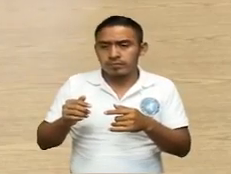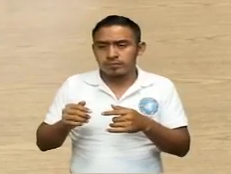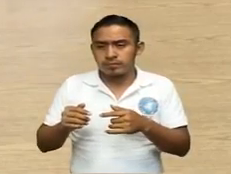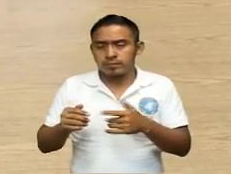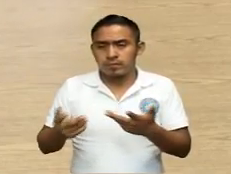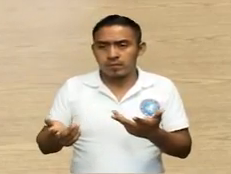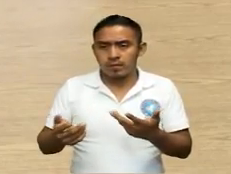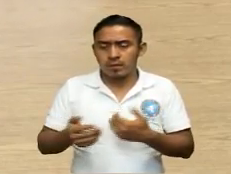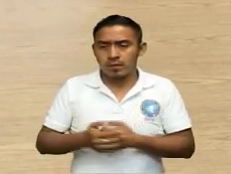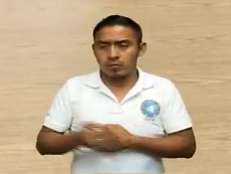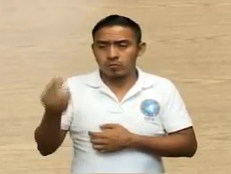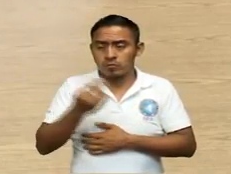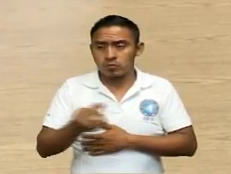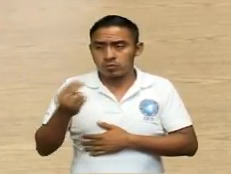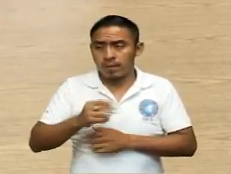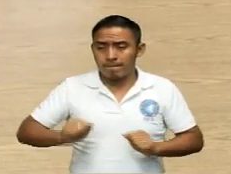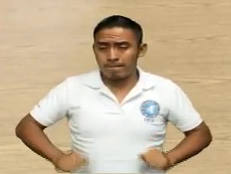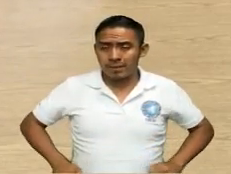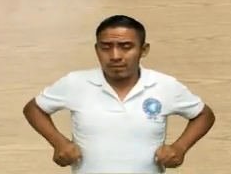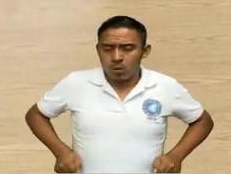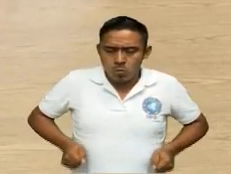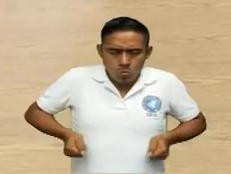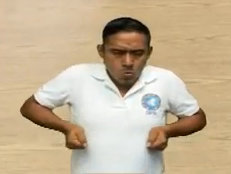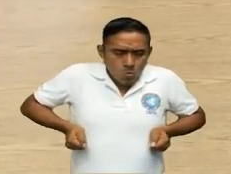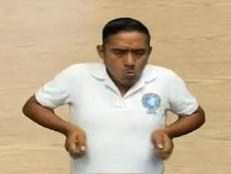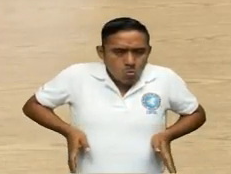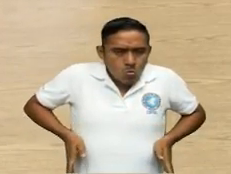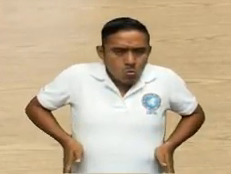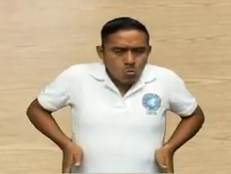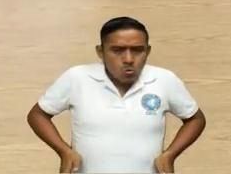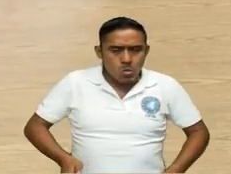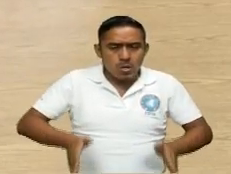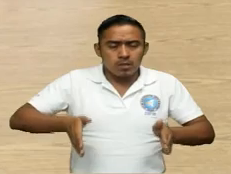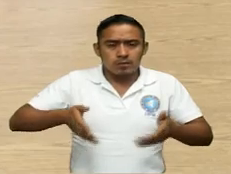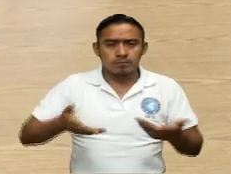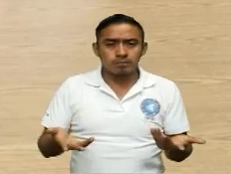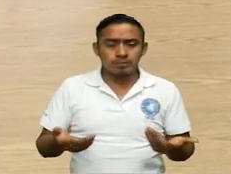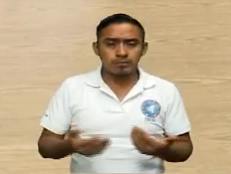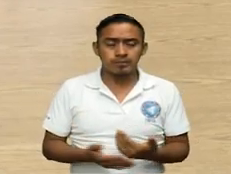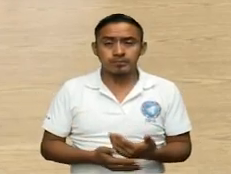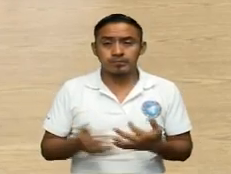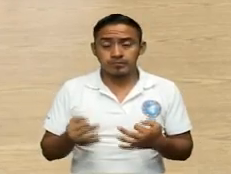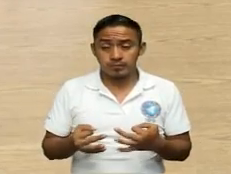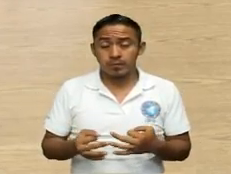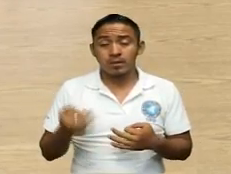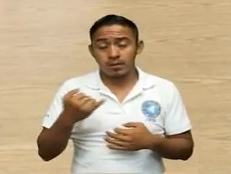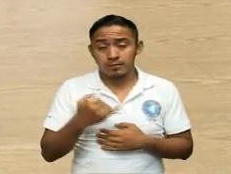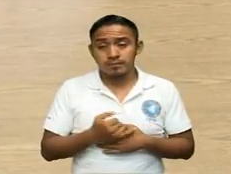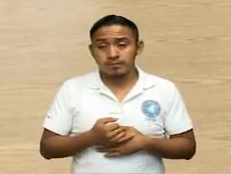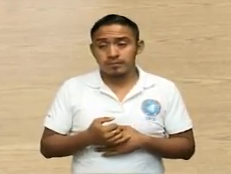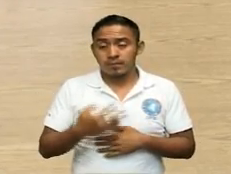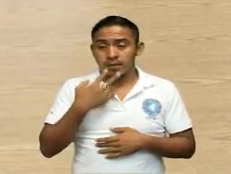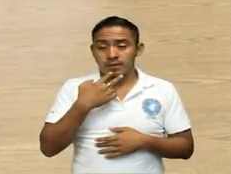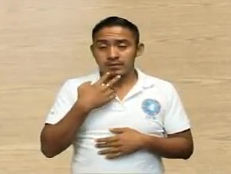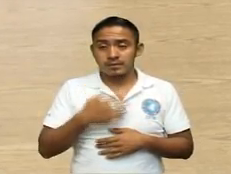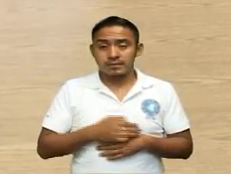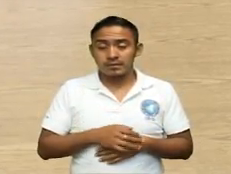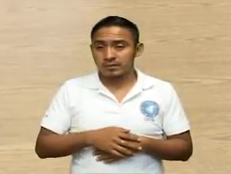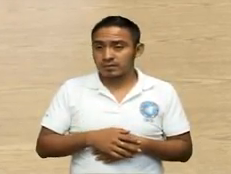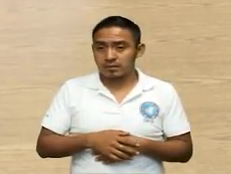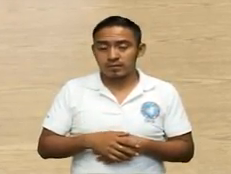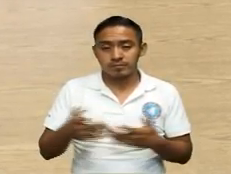bien, utilizan pantalones muy socaditos al cuerpo. También, eso también. La ropa oclusiva no permite la transpiración de la piel.